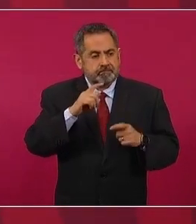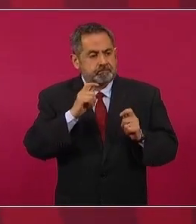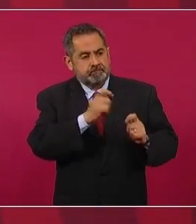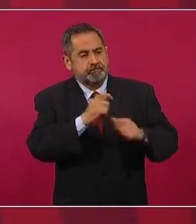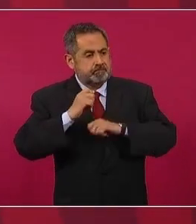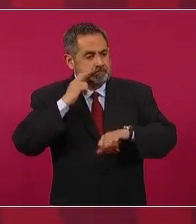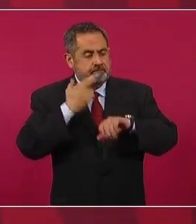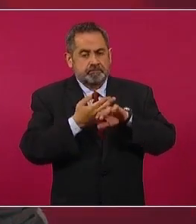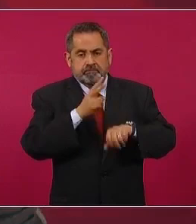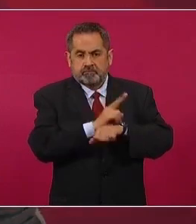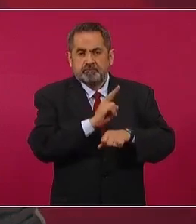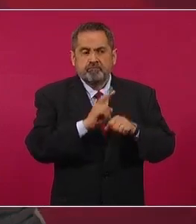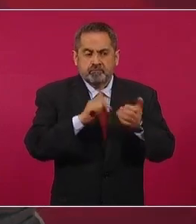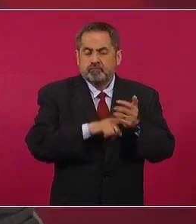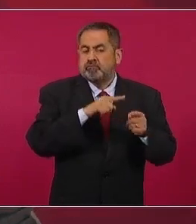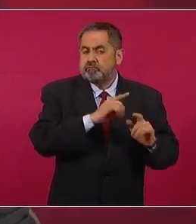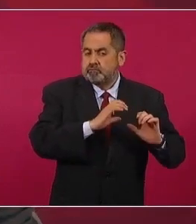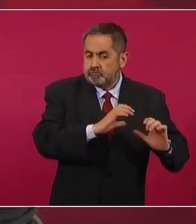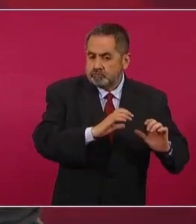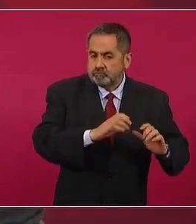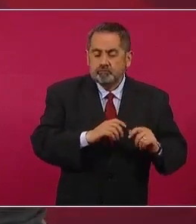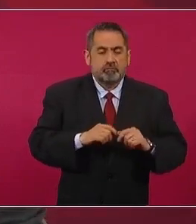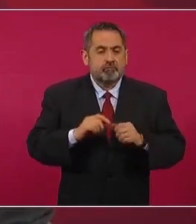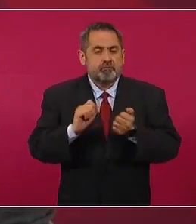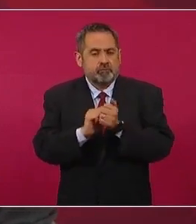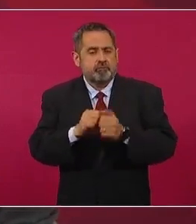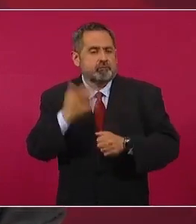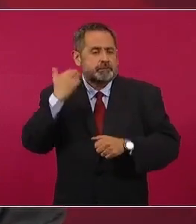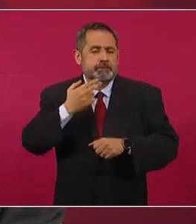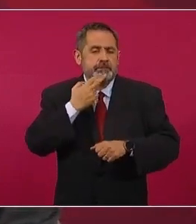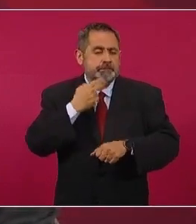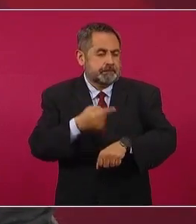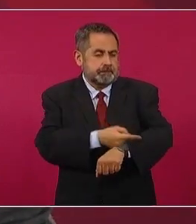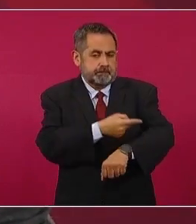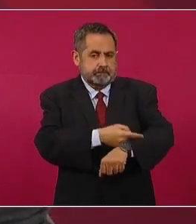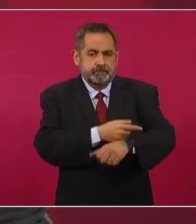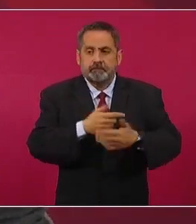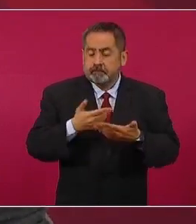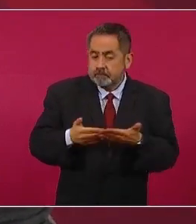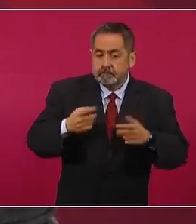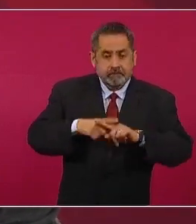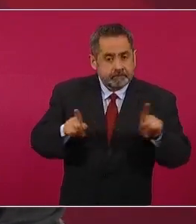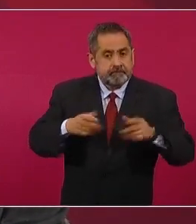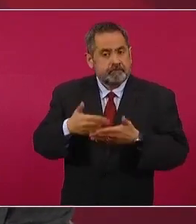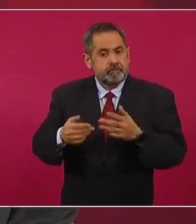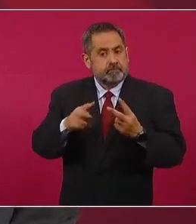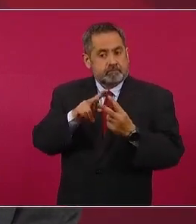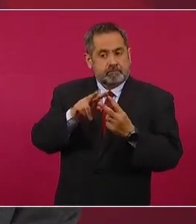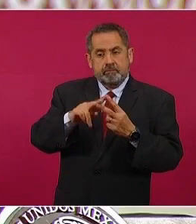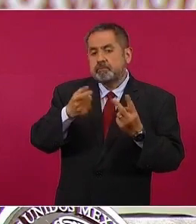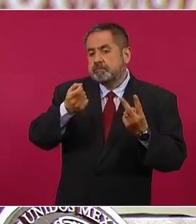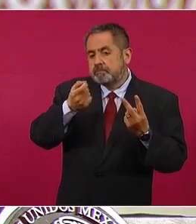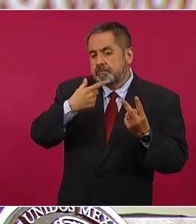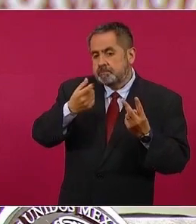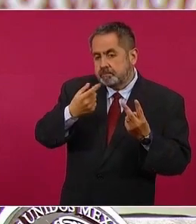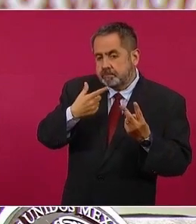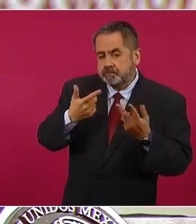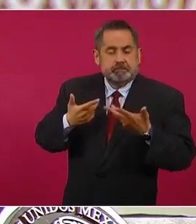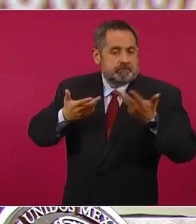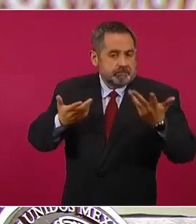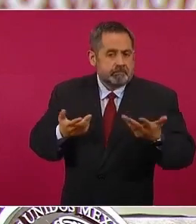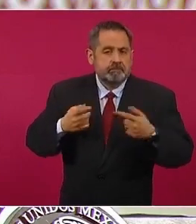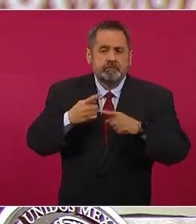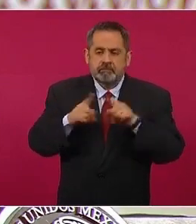la tutela de ese medicamento de uso intravenoso. Estos dos son de uso oral, son pastillas. Entonces el modelo es